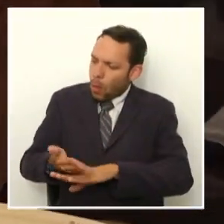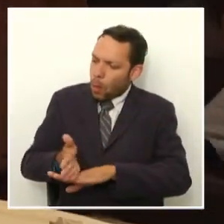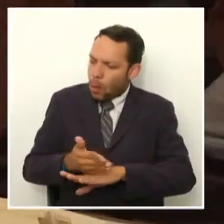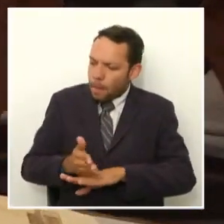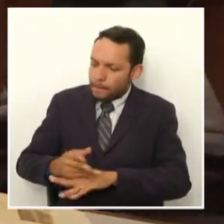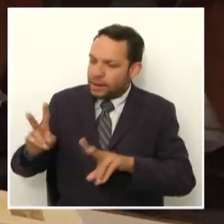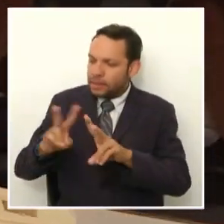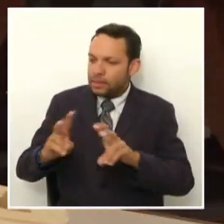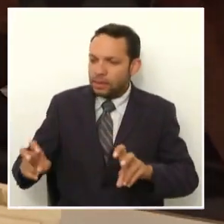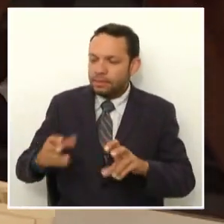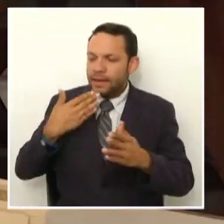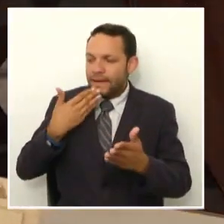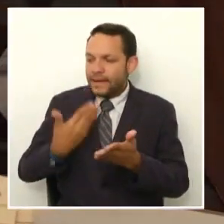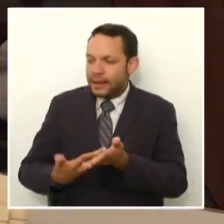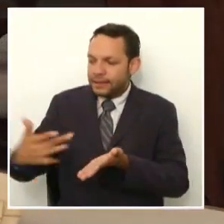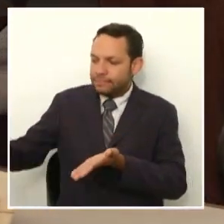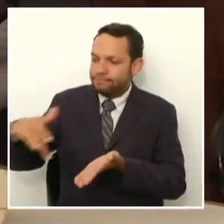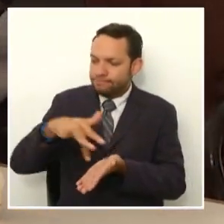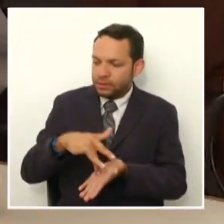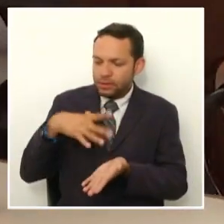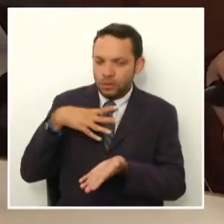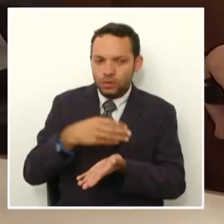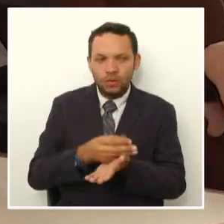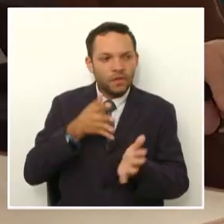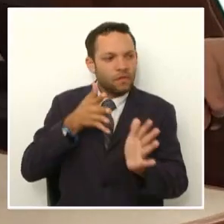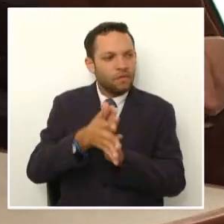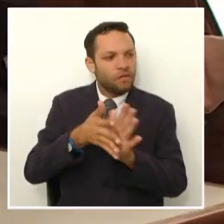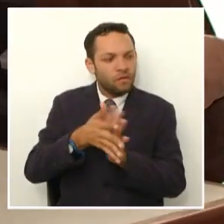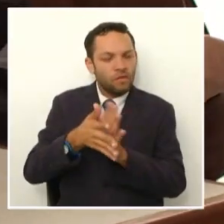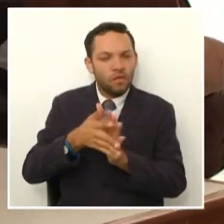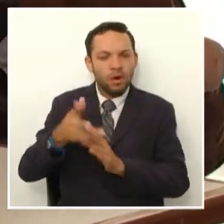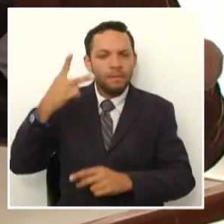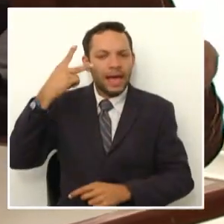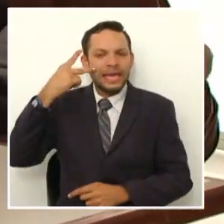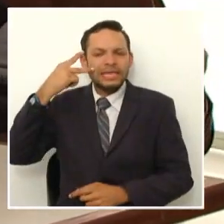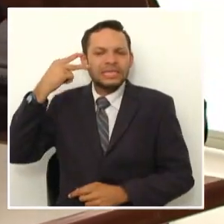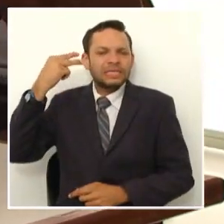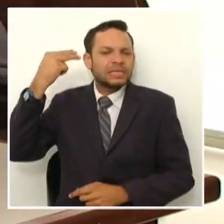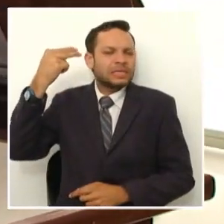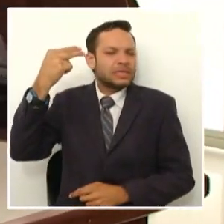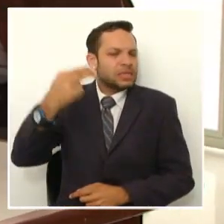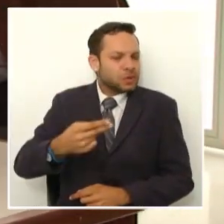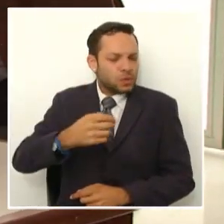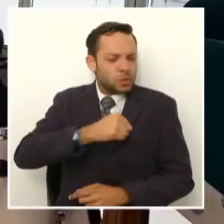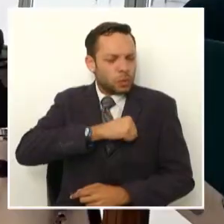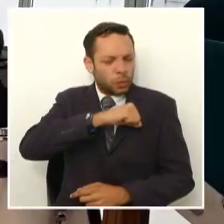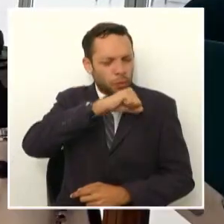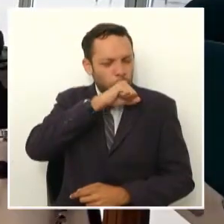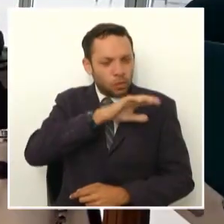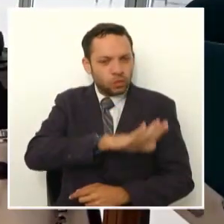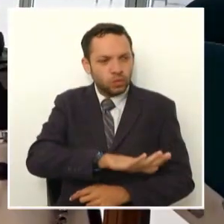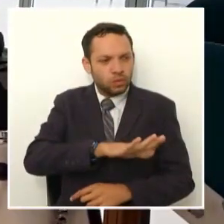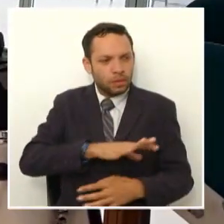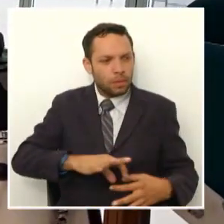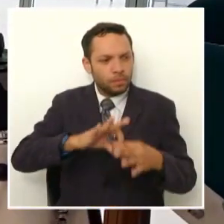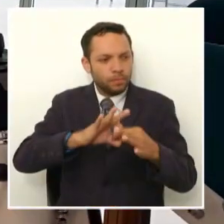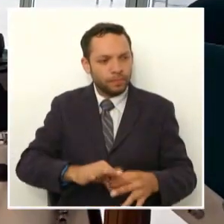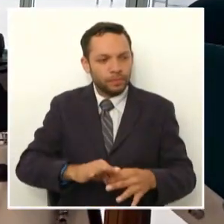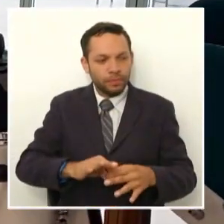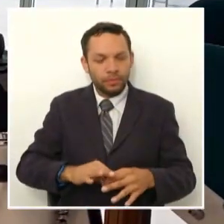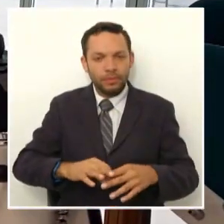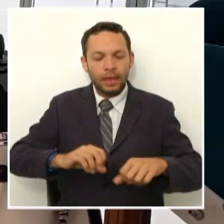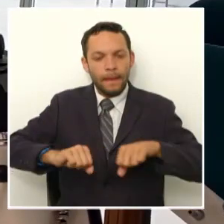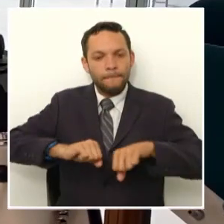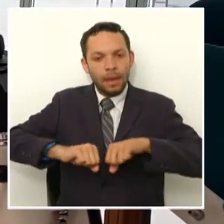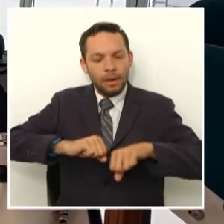presente a Conexión Vital para contar toda esta historia, porque como dice el adagio, las cosas hay que